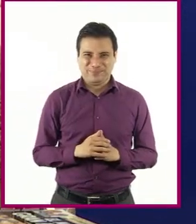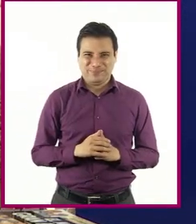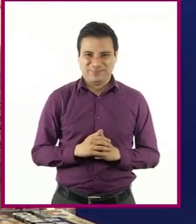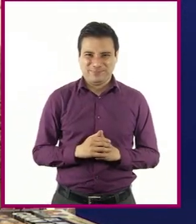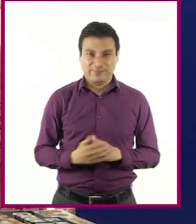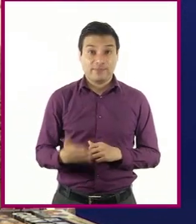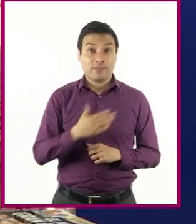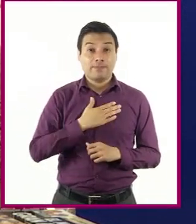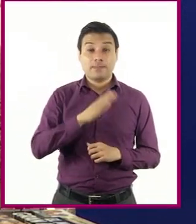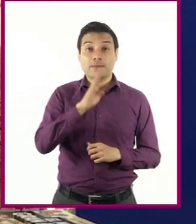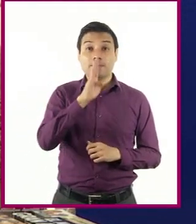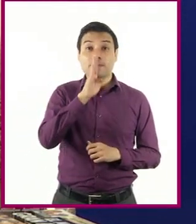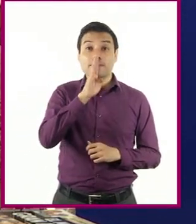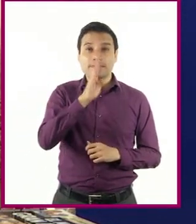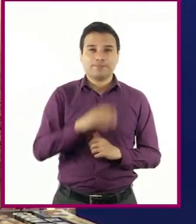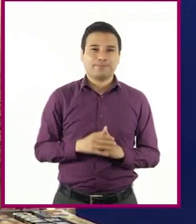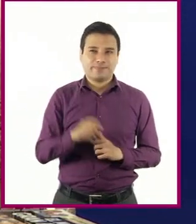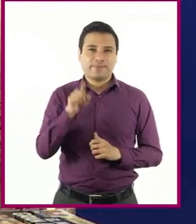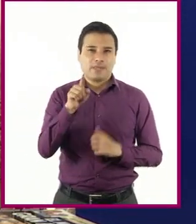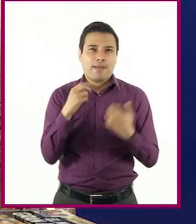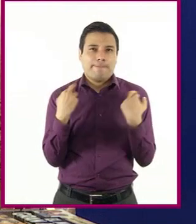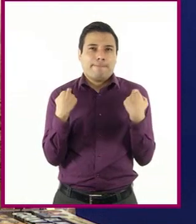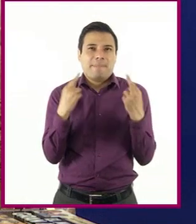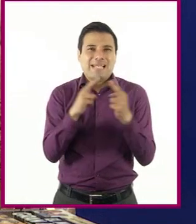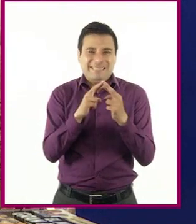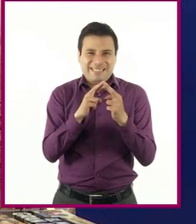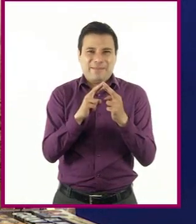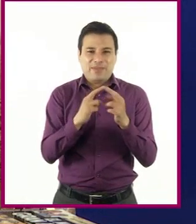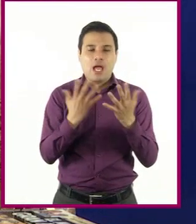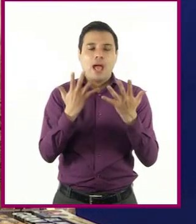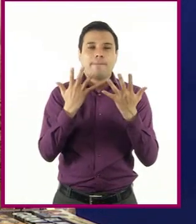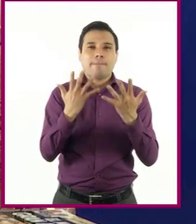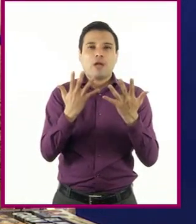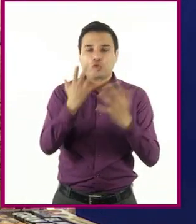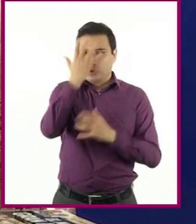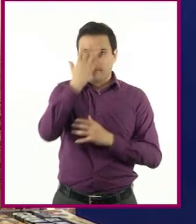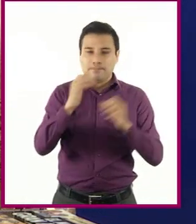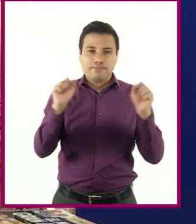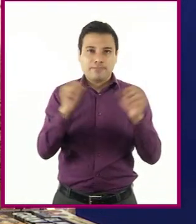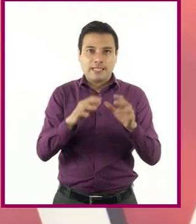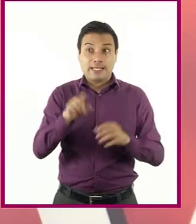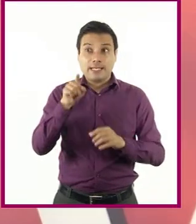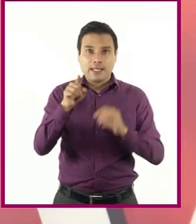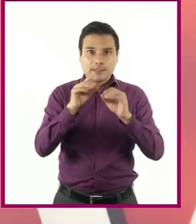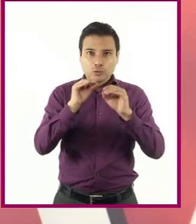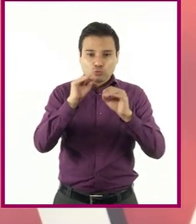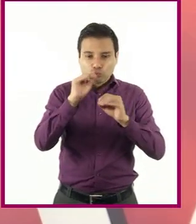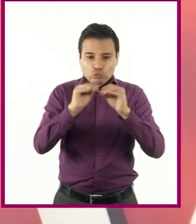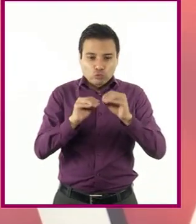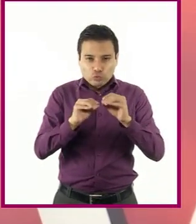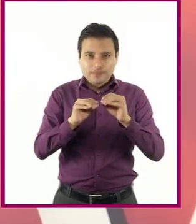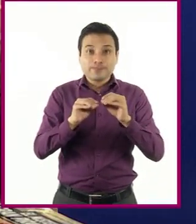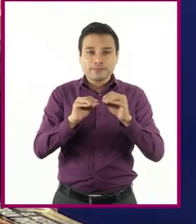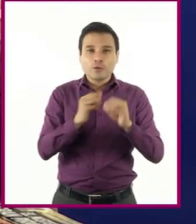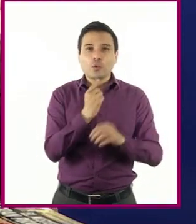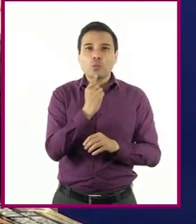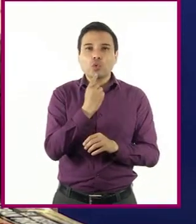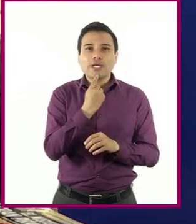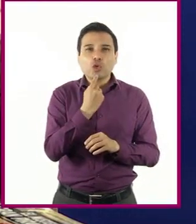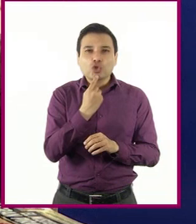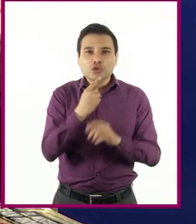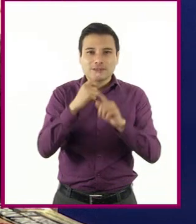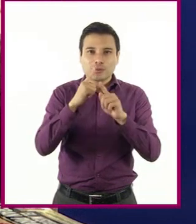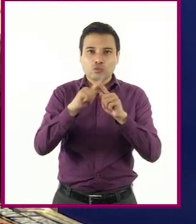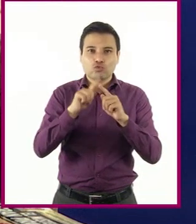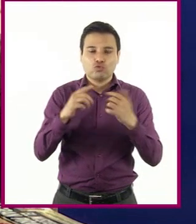mamá es educadora de manos mágicas. Hace unos dibujos y muñecos guiñol increíbles. Nacer en esta